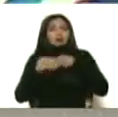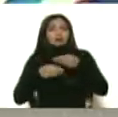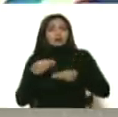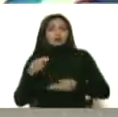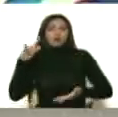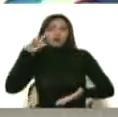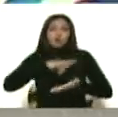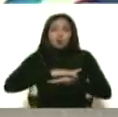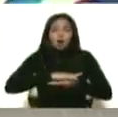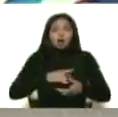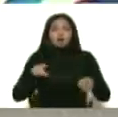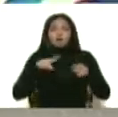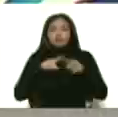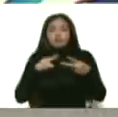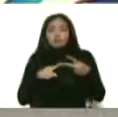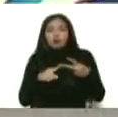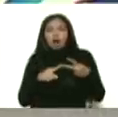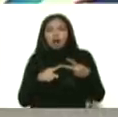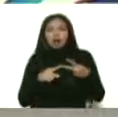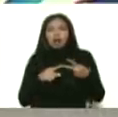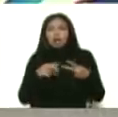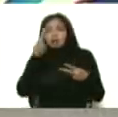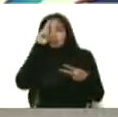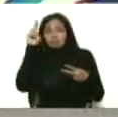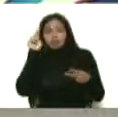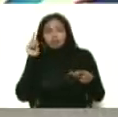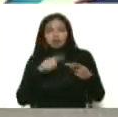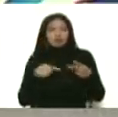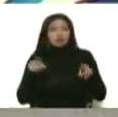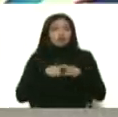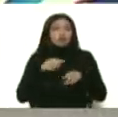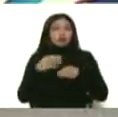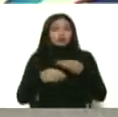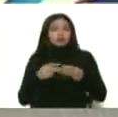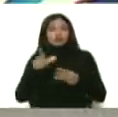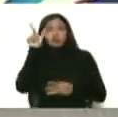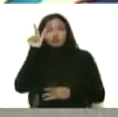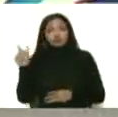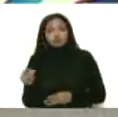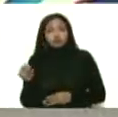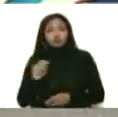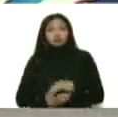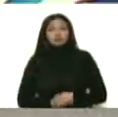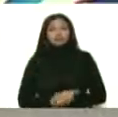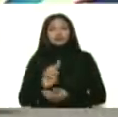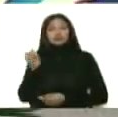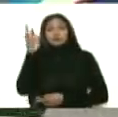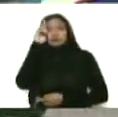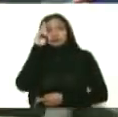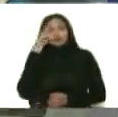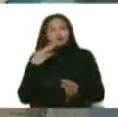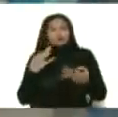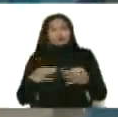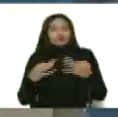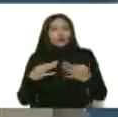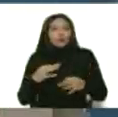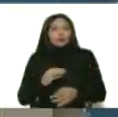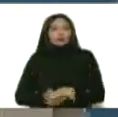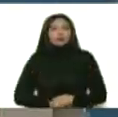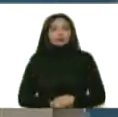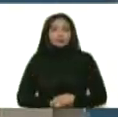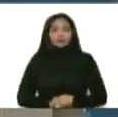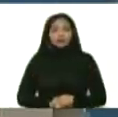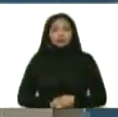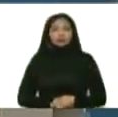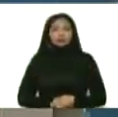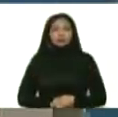Wuhan, igual que la que se está haciendo en Madrid, igual que la que se está haciendo en Italia? Por una razón muy sencilla.